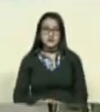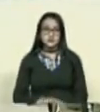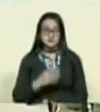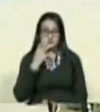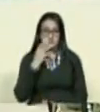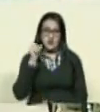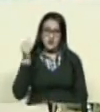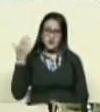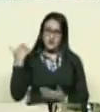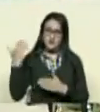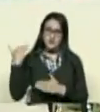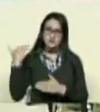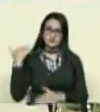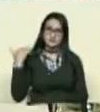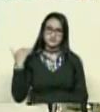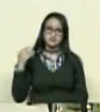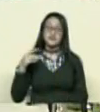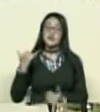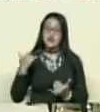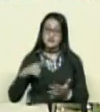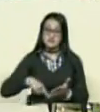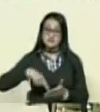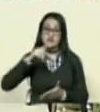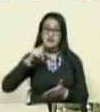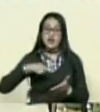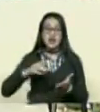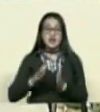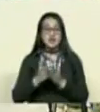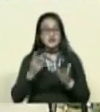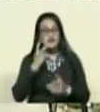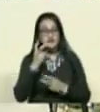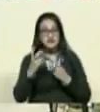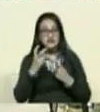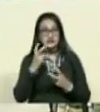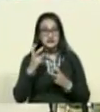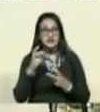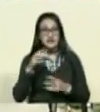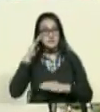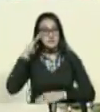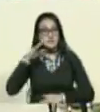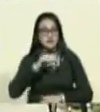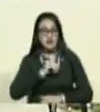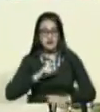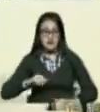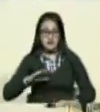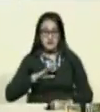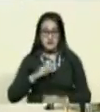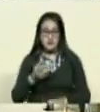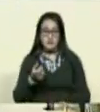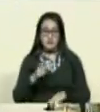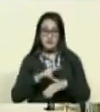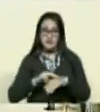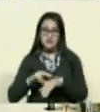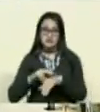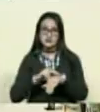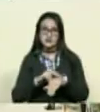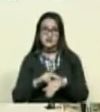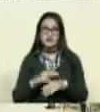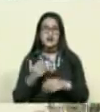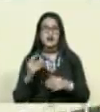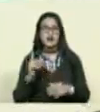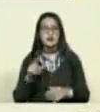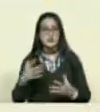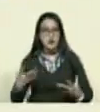venezolano, en esta oportunidad acaba de firmar el libro de visita de la Academia Militar de la Medicina. Ya tienen ustedes, están en compañía